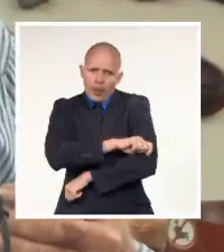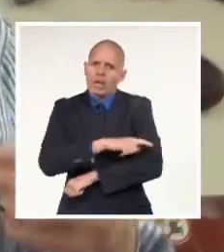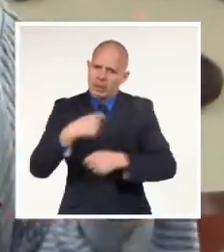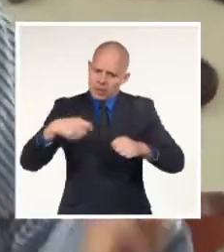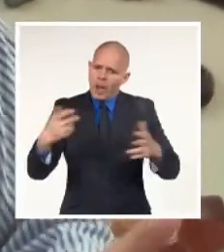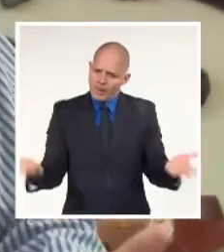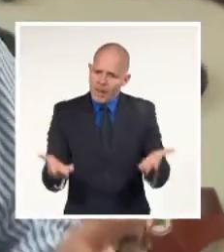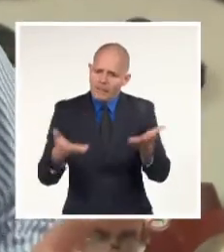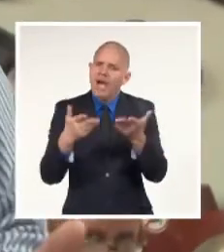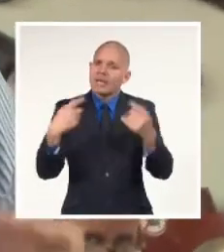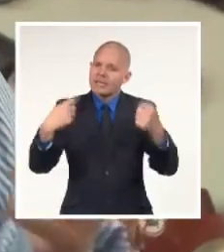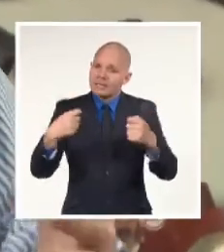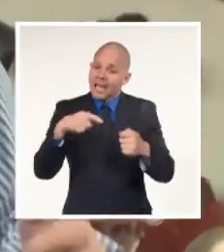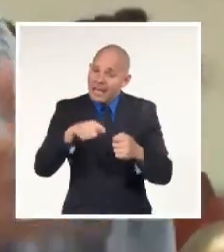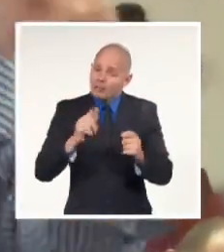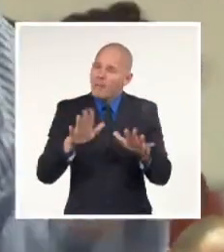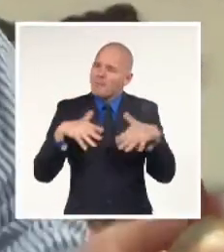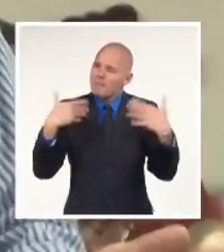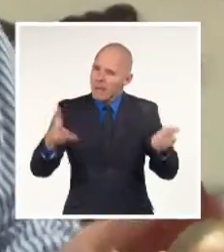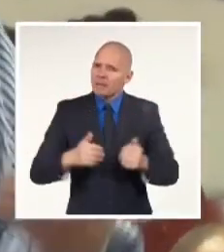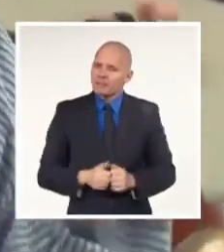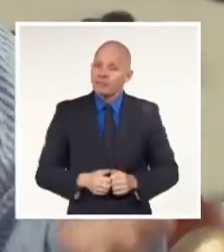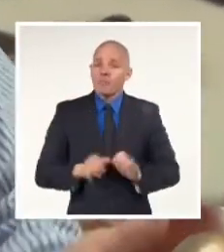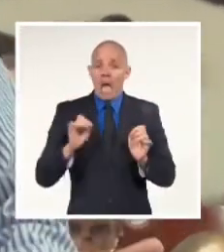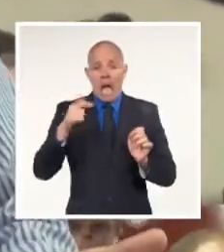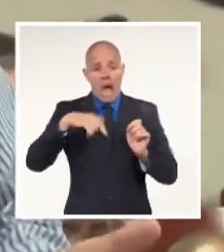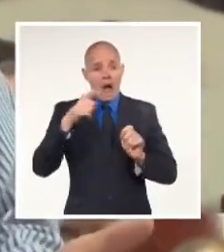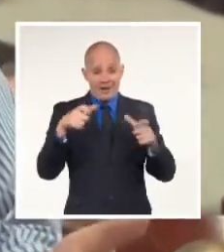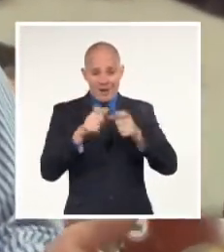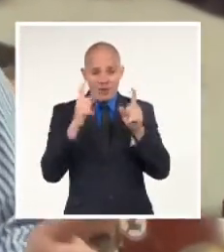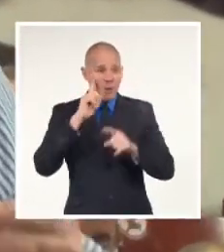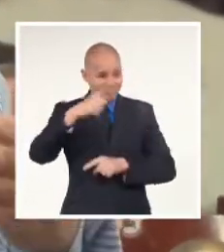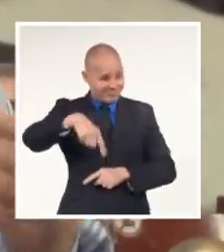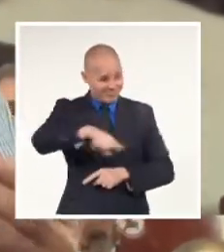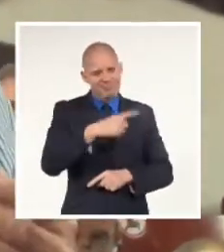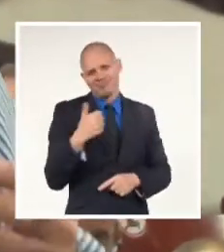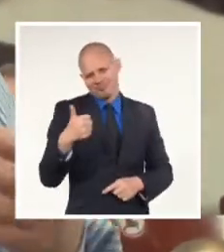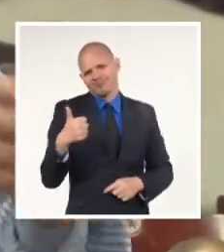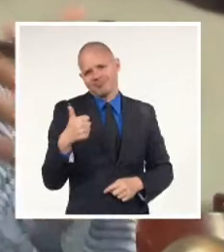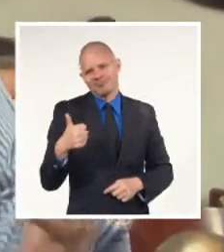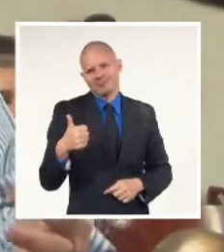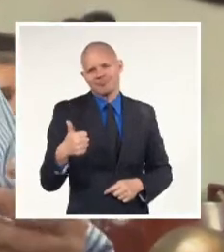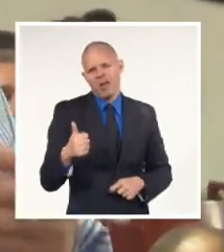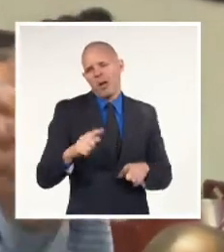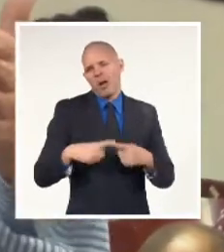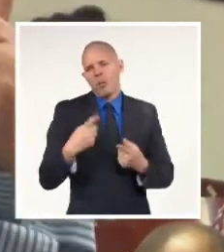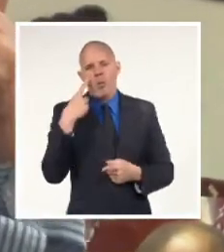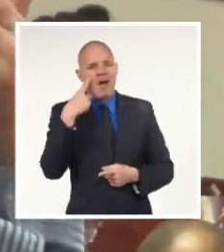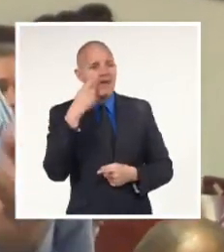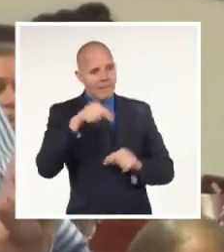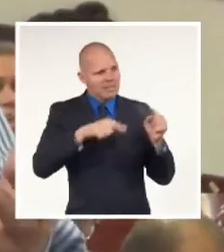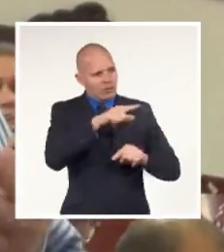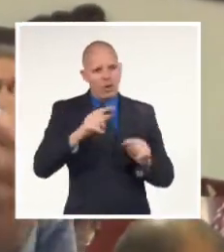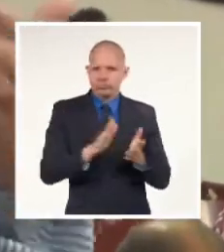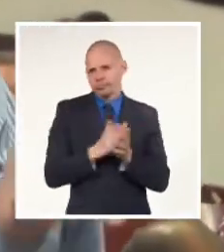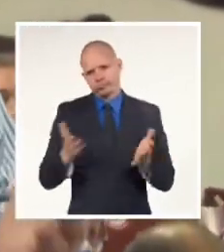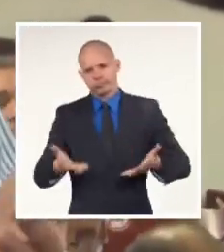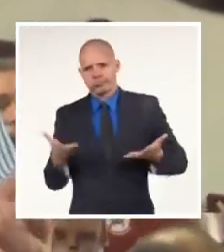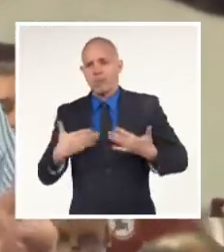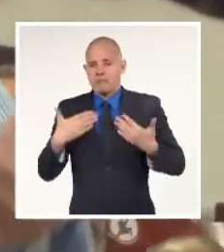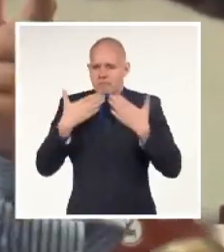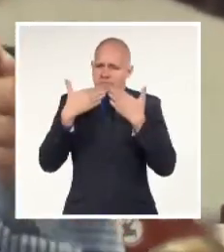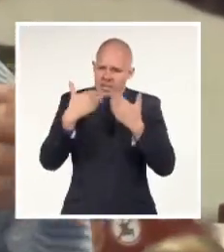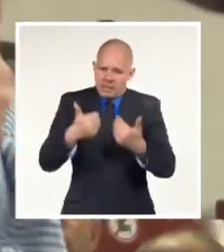desarrollo, debe ser estimulado más. Una reunión como esta estimula, hace compromiso. Una reunión como esta estimula también porque, como bien se está